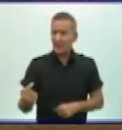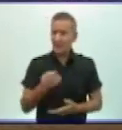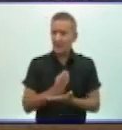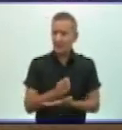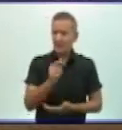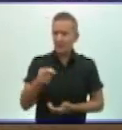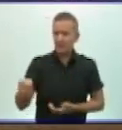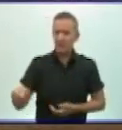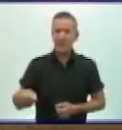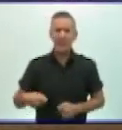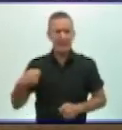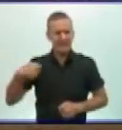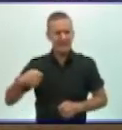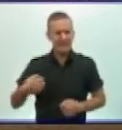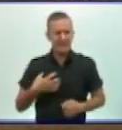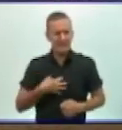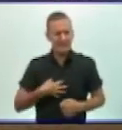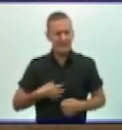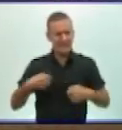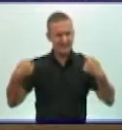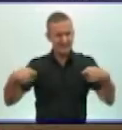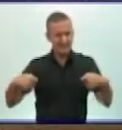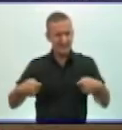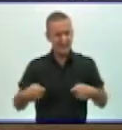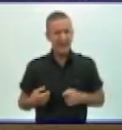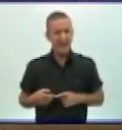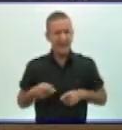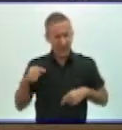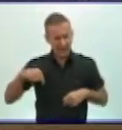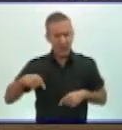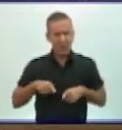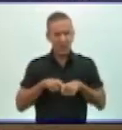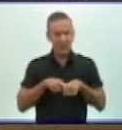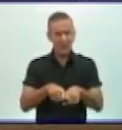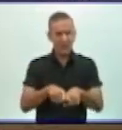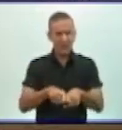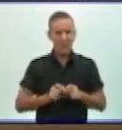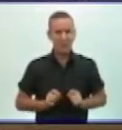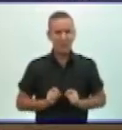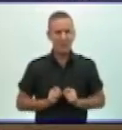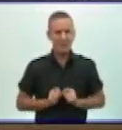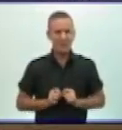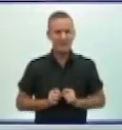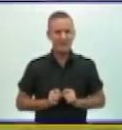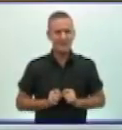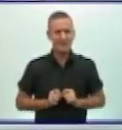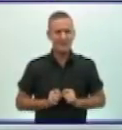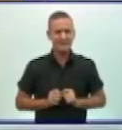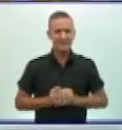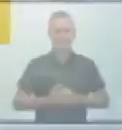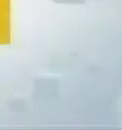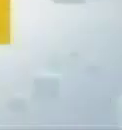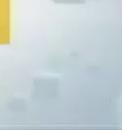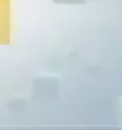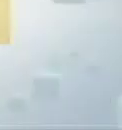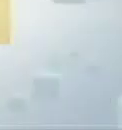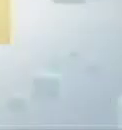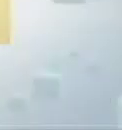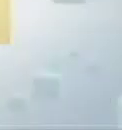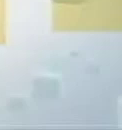para que pueda actuar con integridad. Acompáñanos y verás que cada acto tiene su ética.